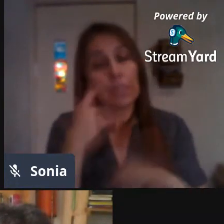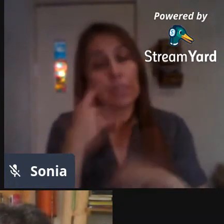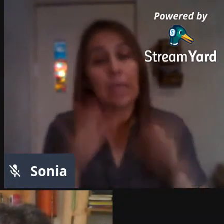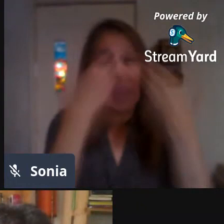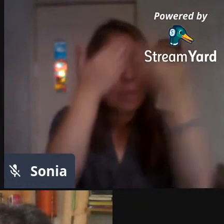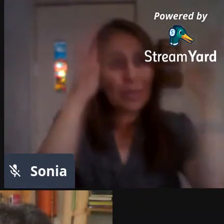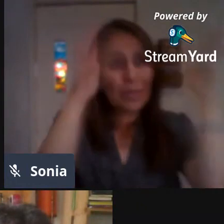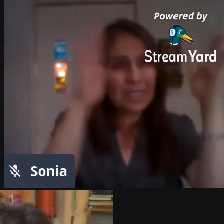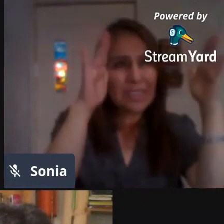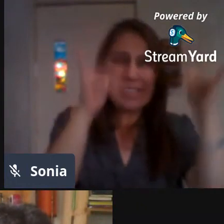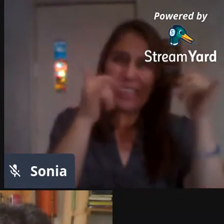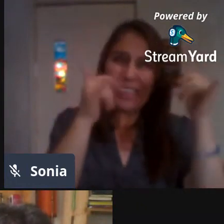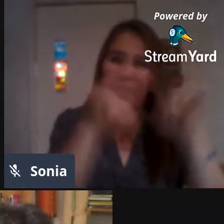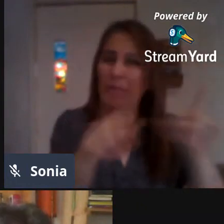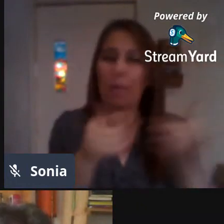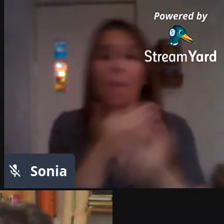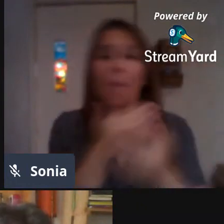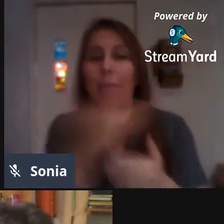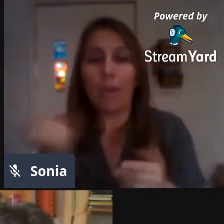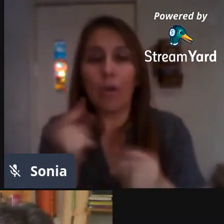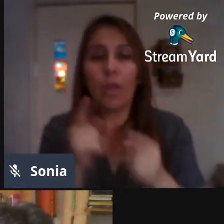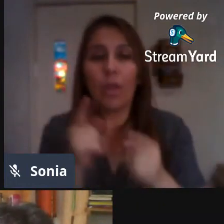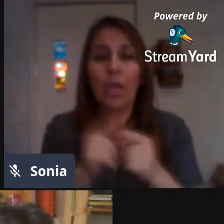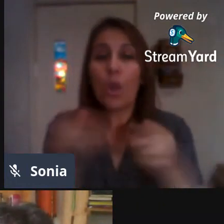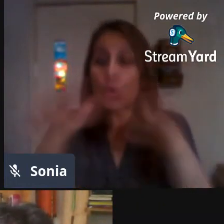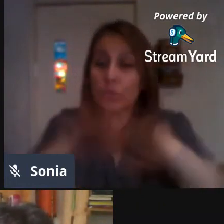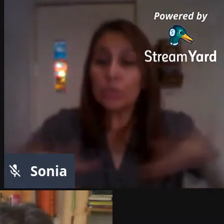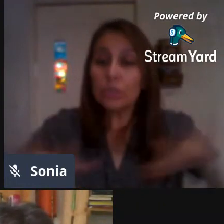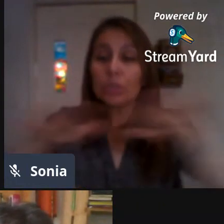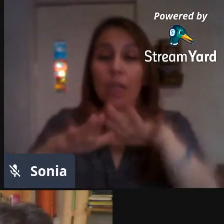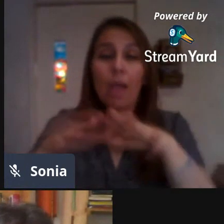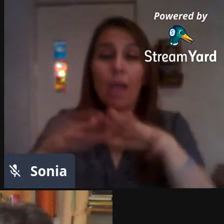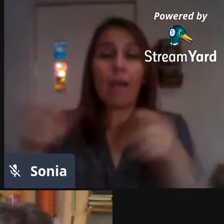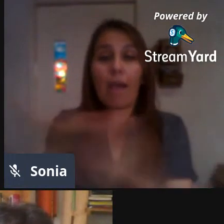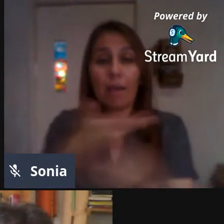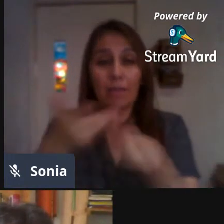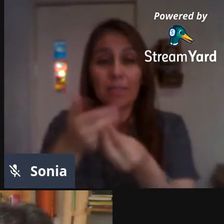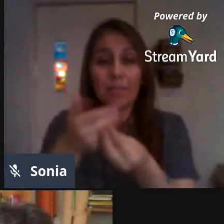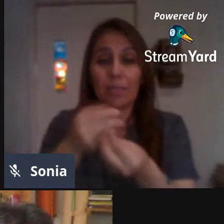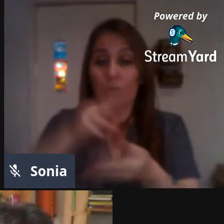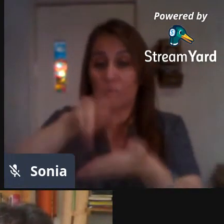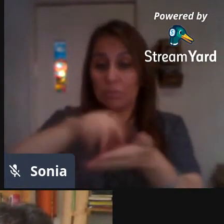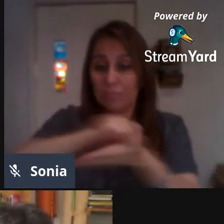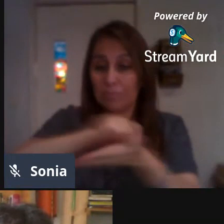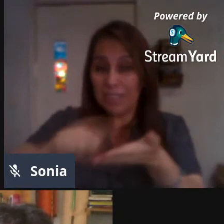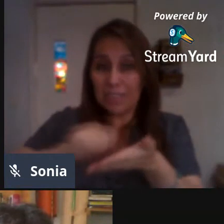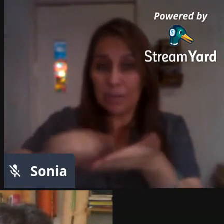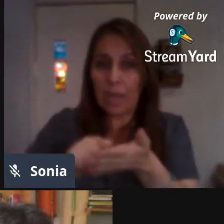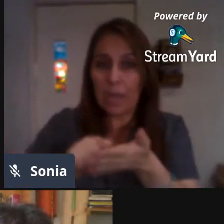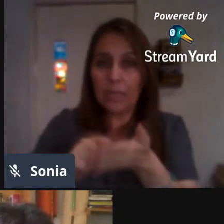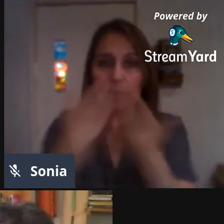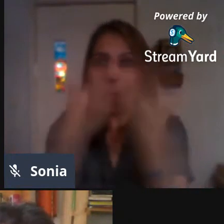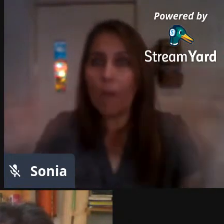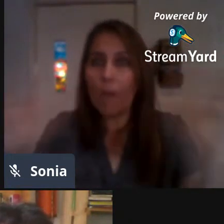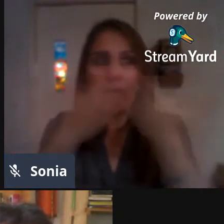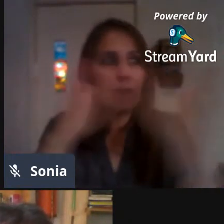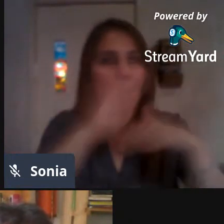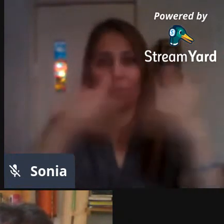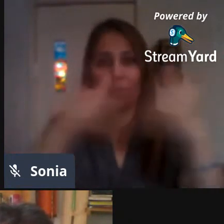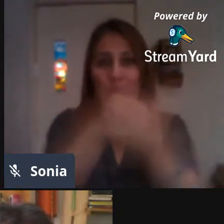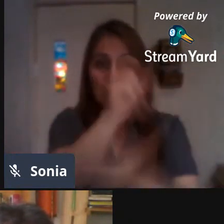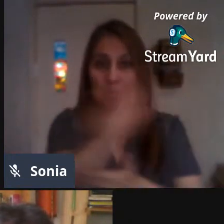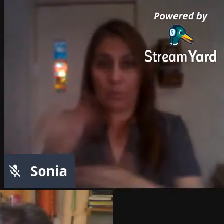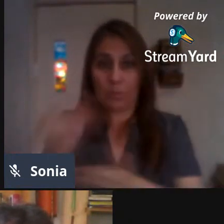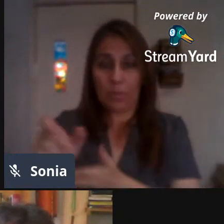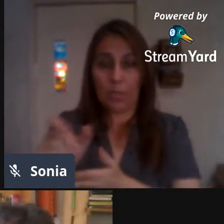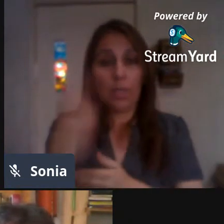es elitizar a los escenarios artísticos y escritura y creo que a eso es a lo que le estamos apuntando desde el colectivo pero sin